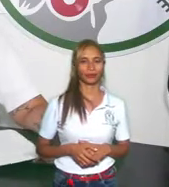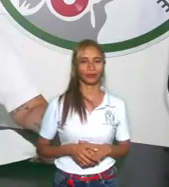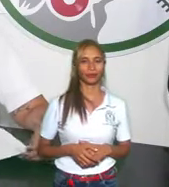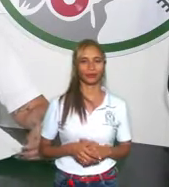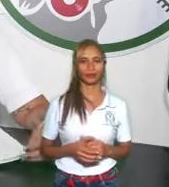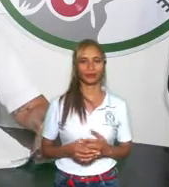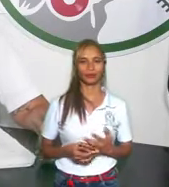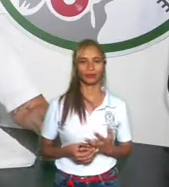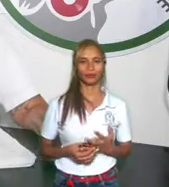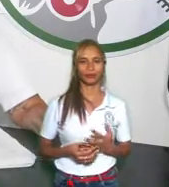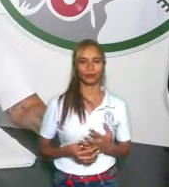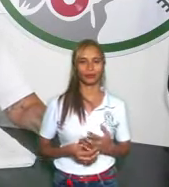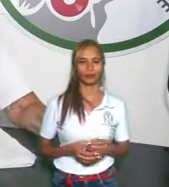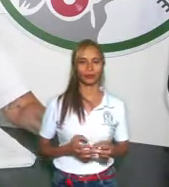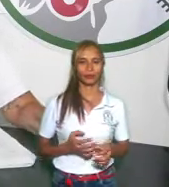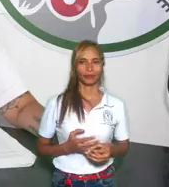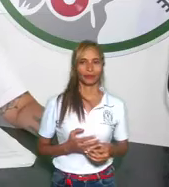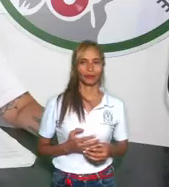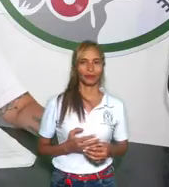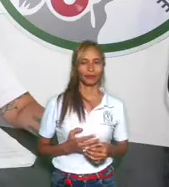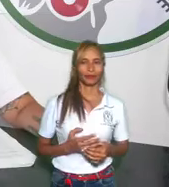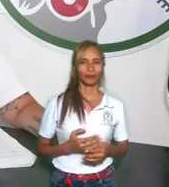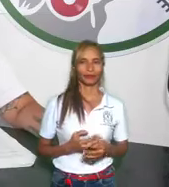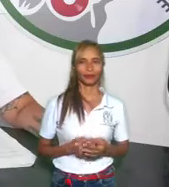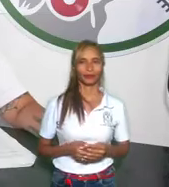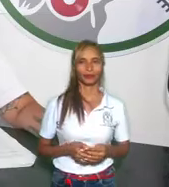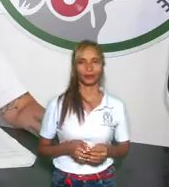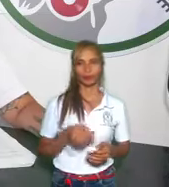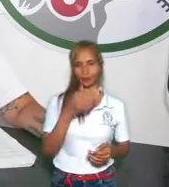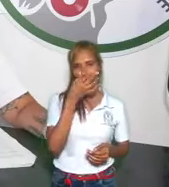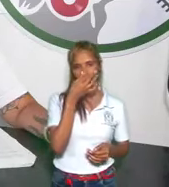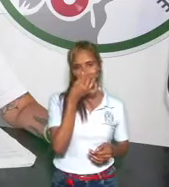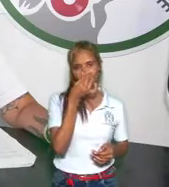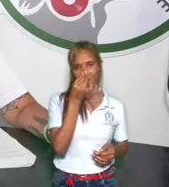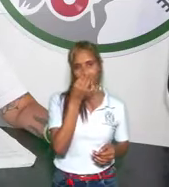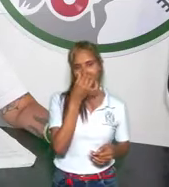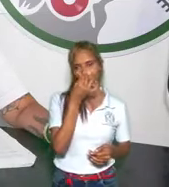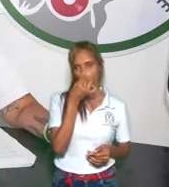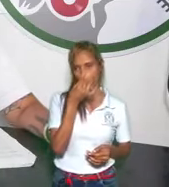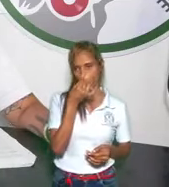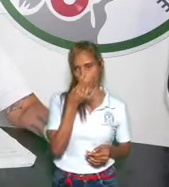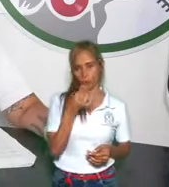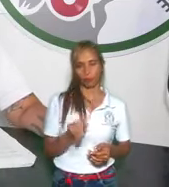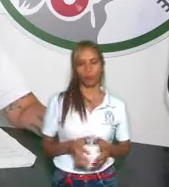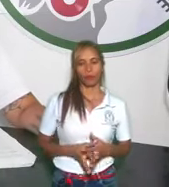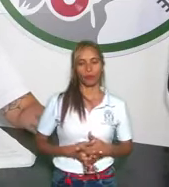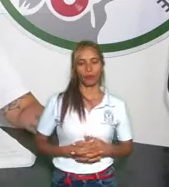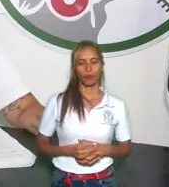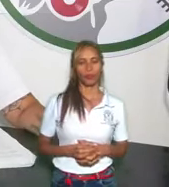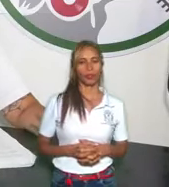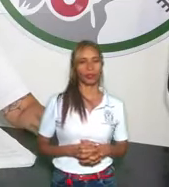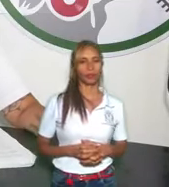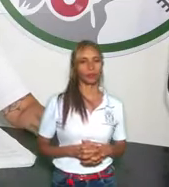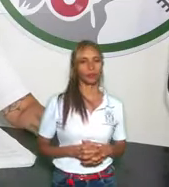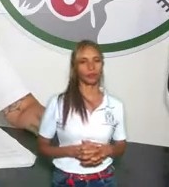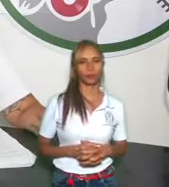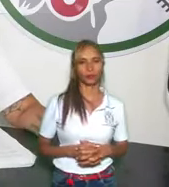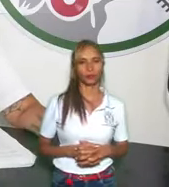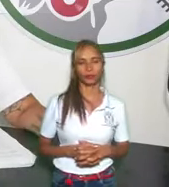llegará en un solo recibo. Fácil y sencillo, como nos gusta. EMCA ESP.